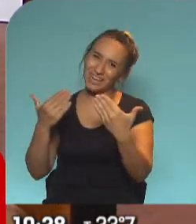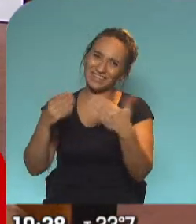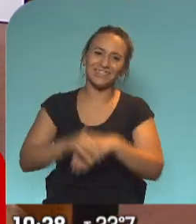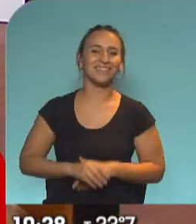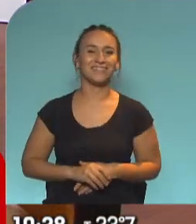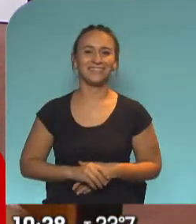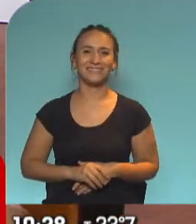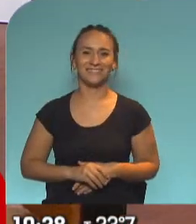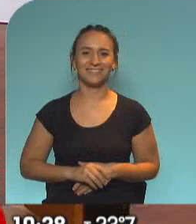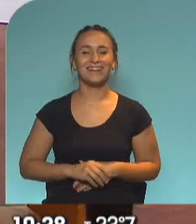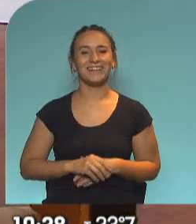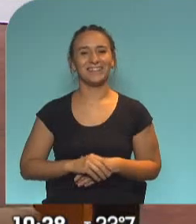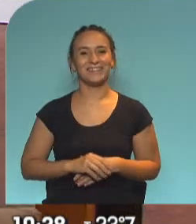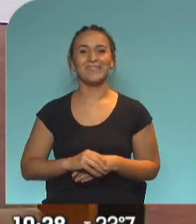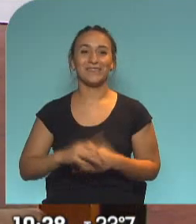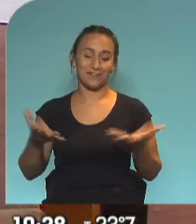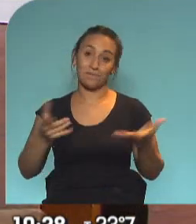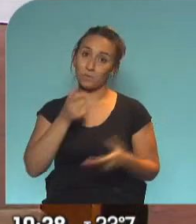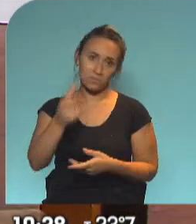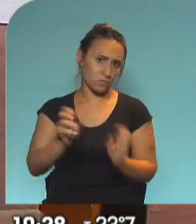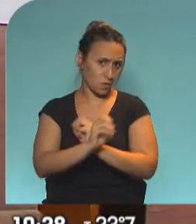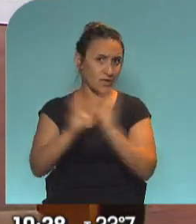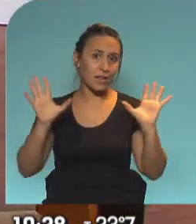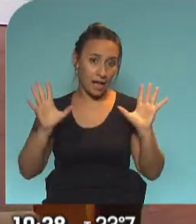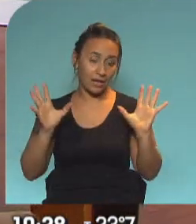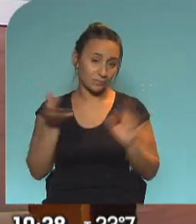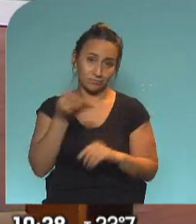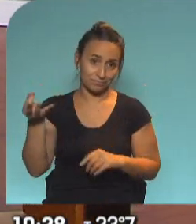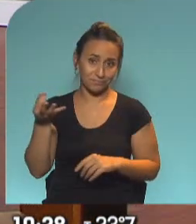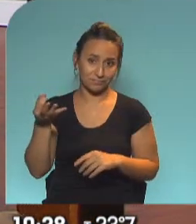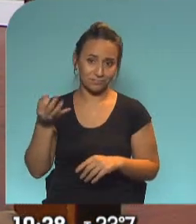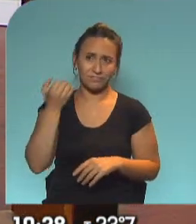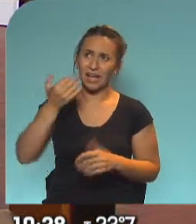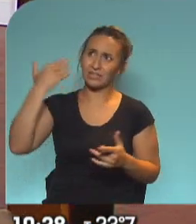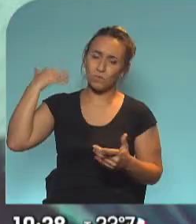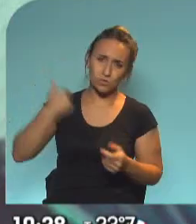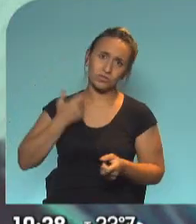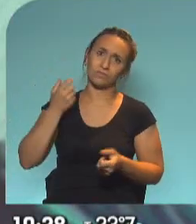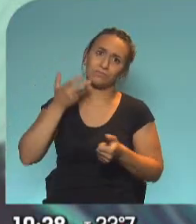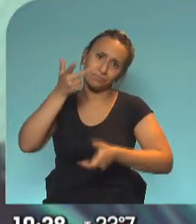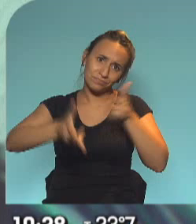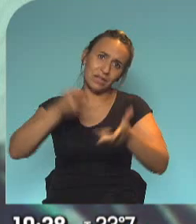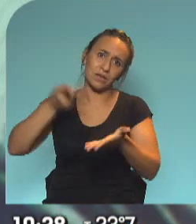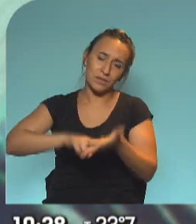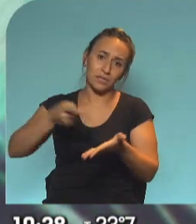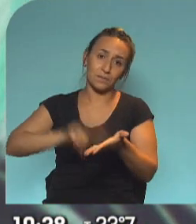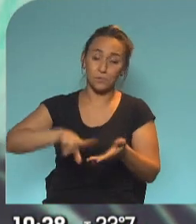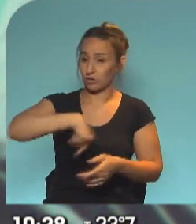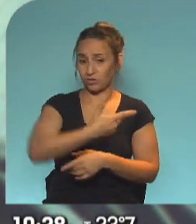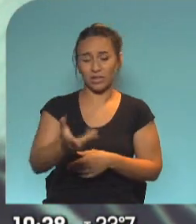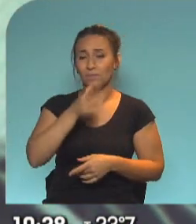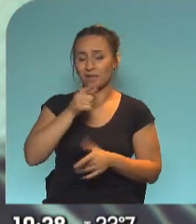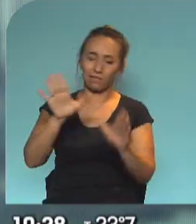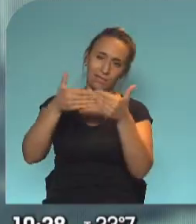Bueno, hasta luego. La seguiremos. Hasta luego. Y el mensaje lo tenemos muy claro, porque sí, es lo que claro. Estamos escuchando hace tanto tiempo. Pasa que no toda la población lo tiene claro. Parece